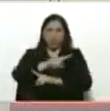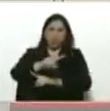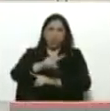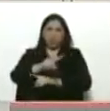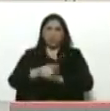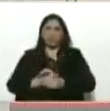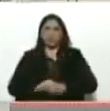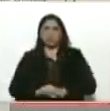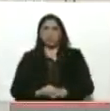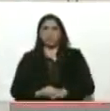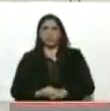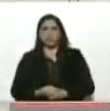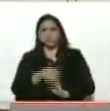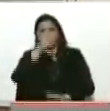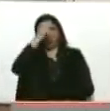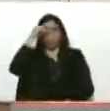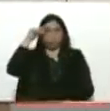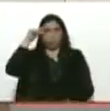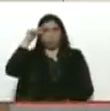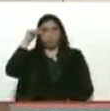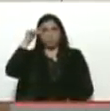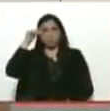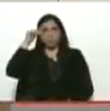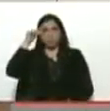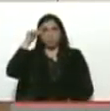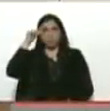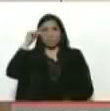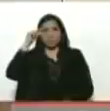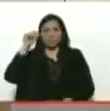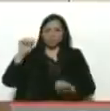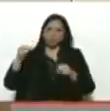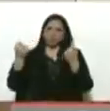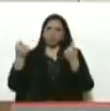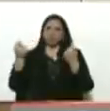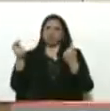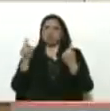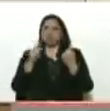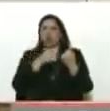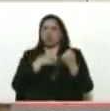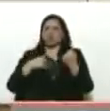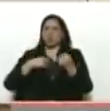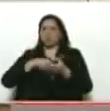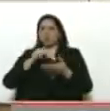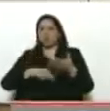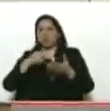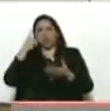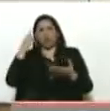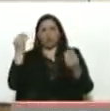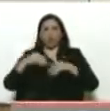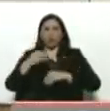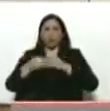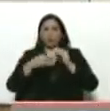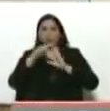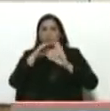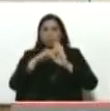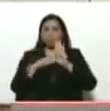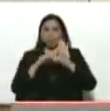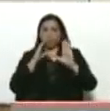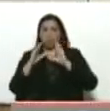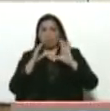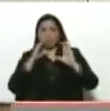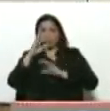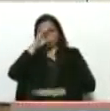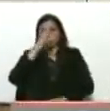a Julio Borges y se niegan a firmar los acuerdos que ya se habían establecido en las conversaciones en